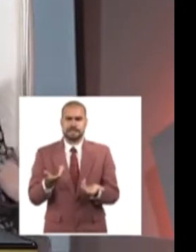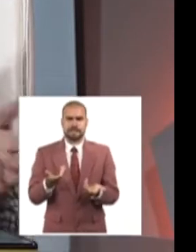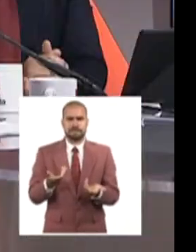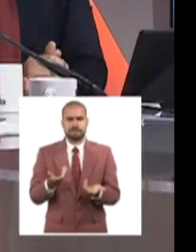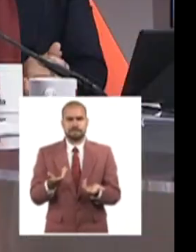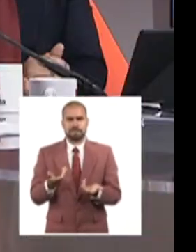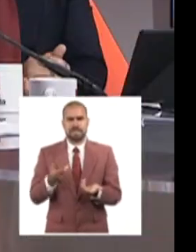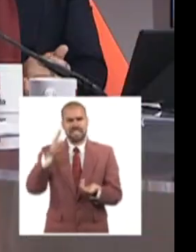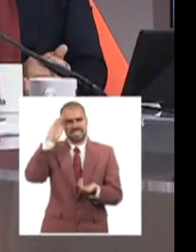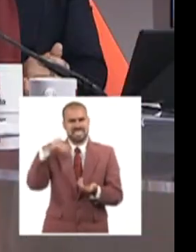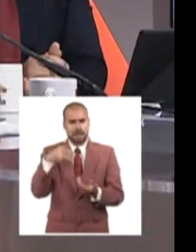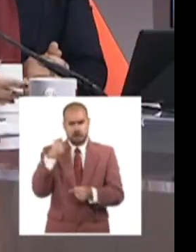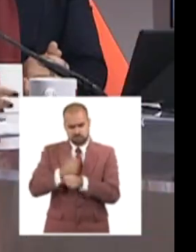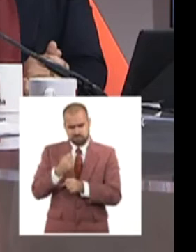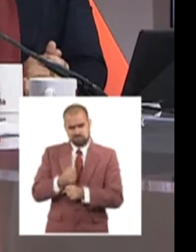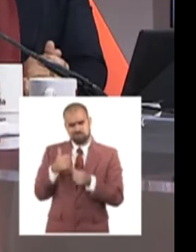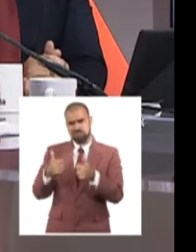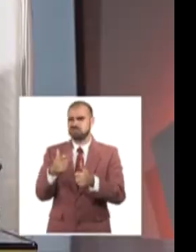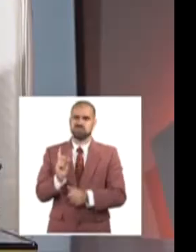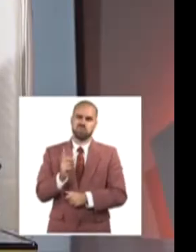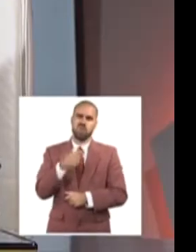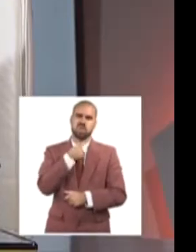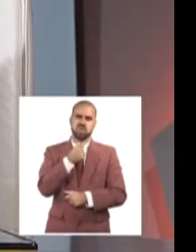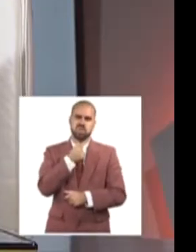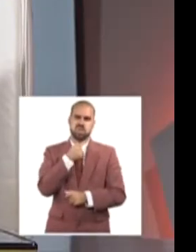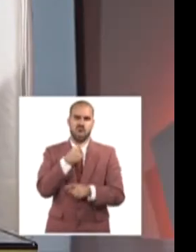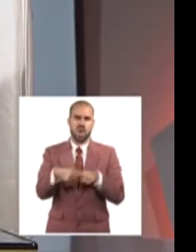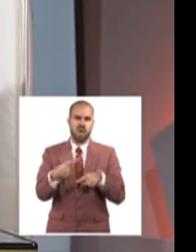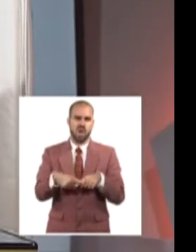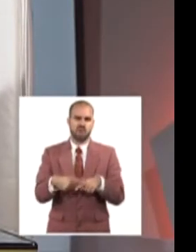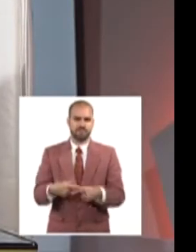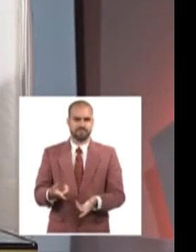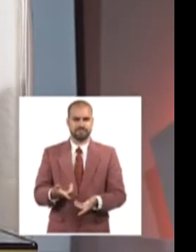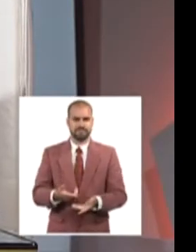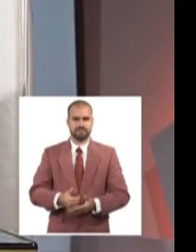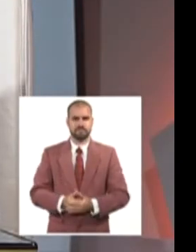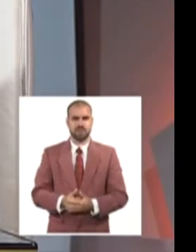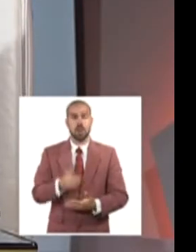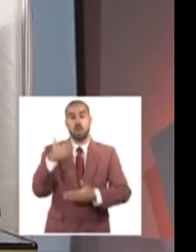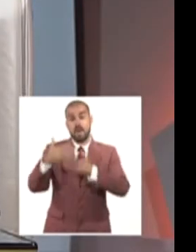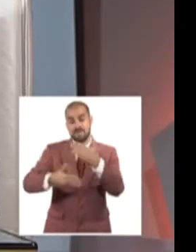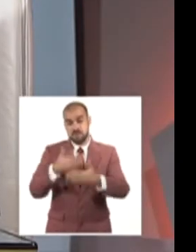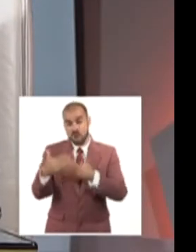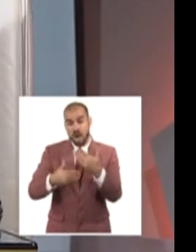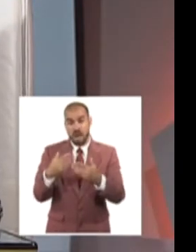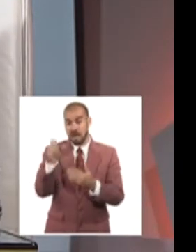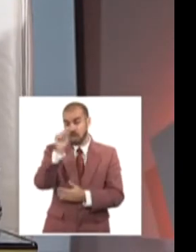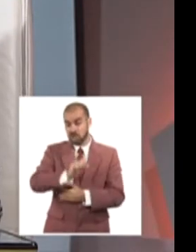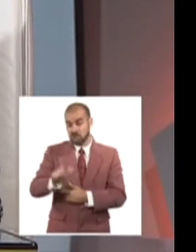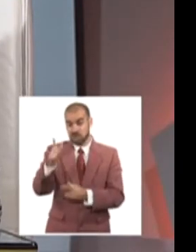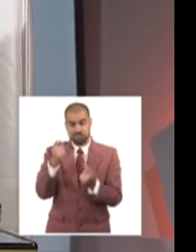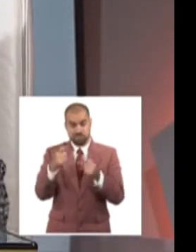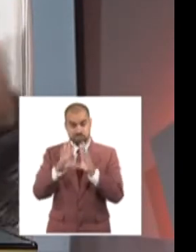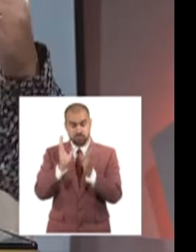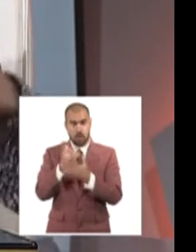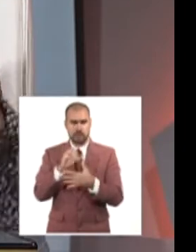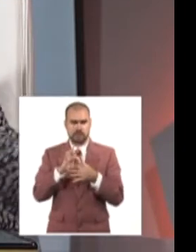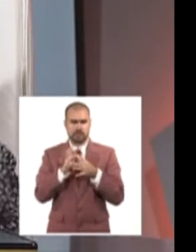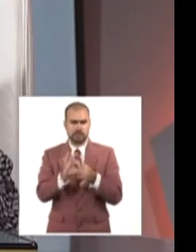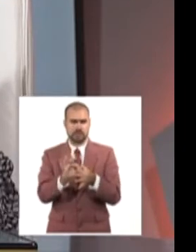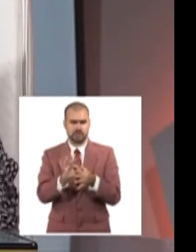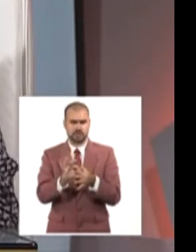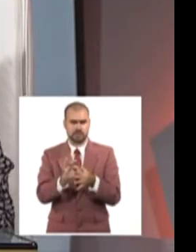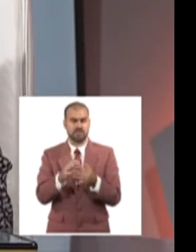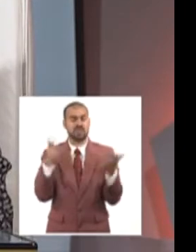ha tomado ha provocado una situación social y económica tensa sobre todo para las capas más